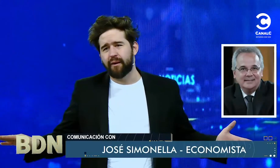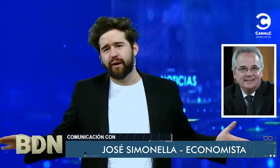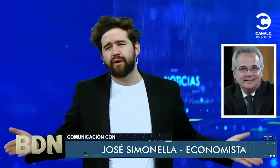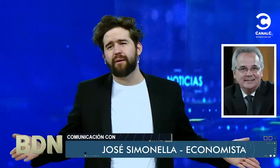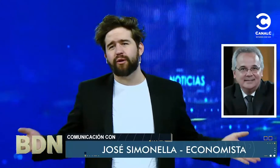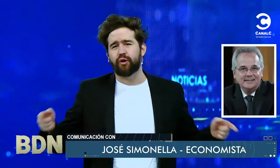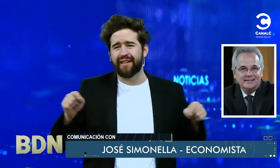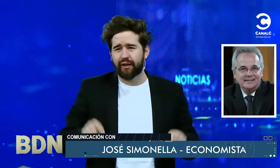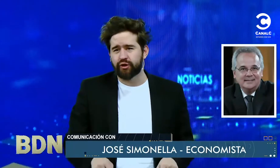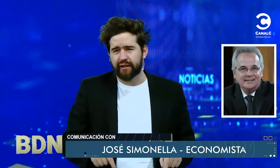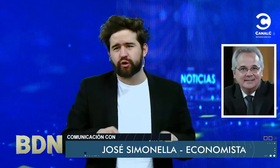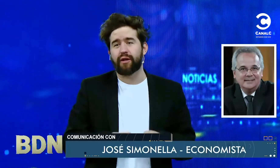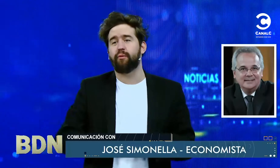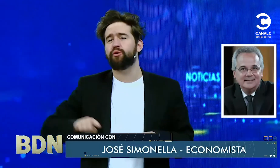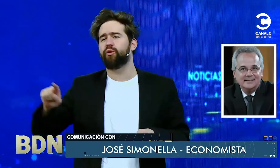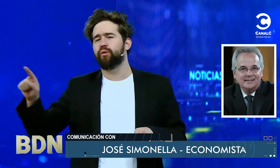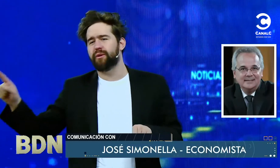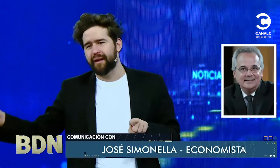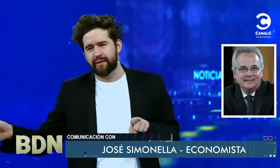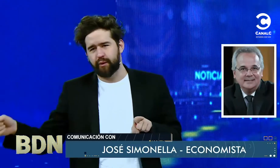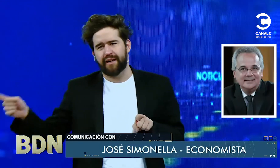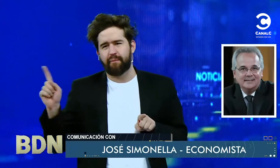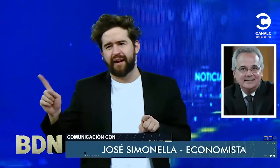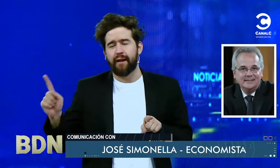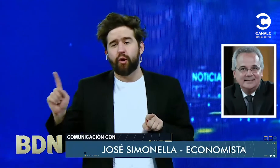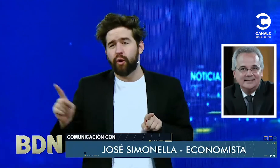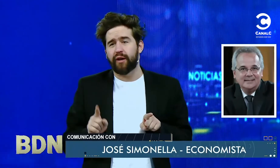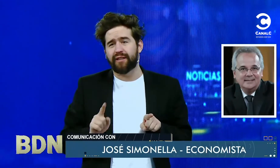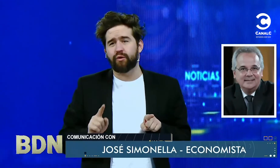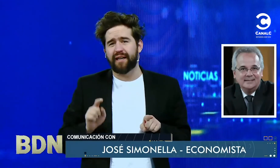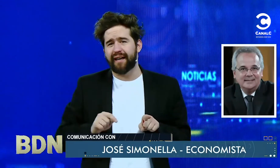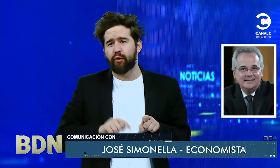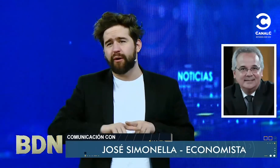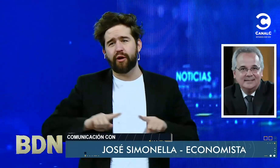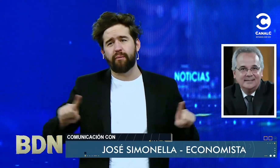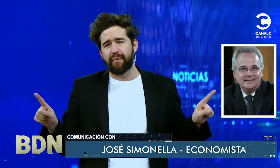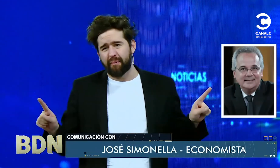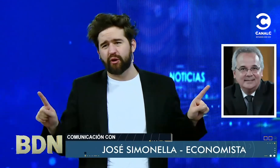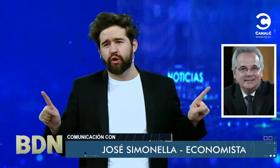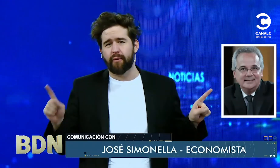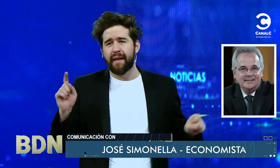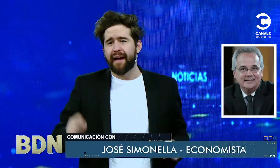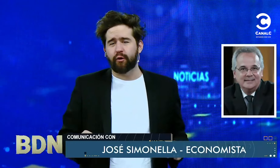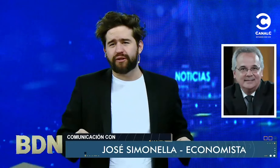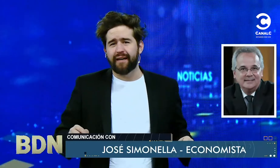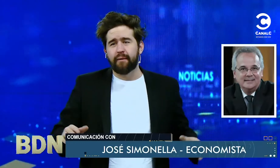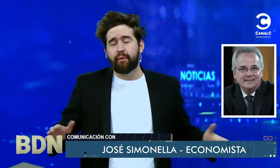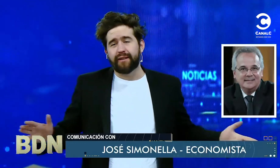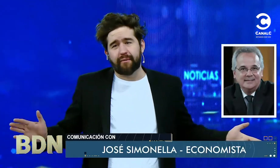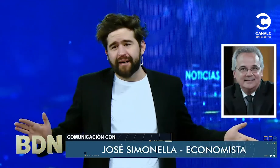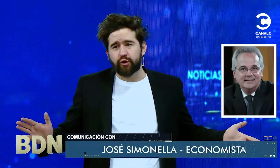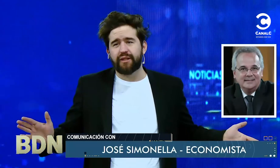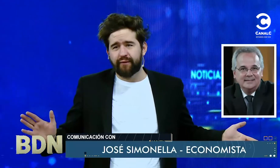que devaluar. Y una devaluación en este contexto, con el aumento de combustibles que se puede llegar a esperar luego de que se anunciara que Europa no le compra más petróleo a Rusia,